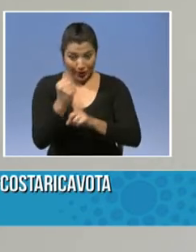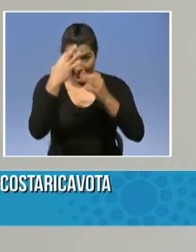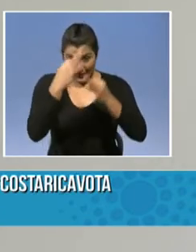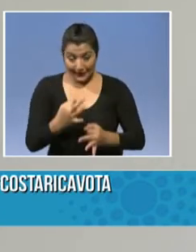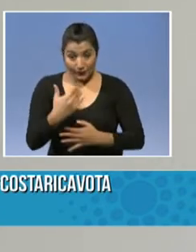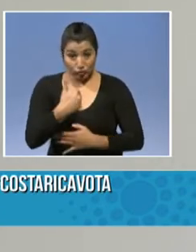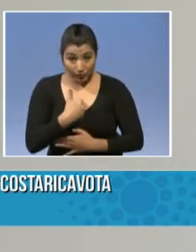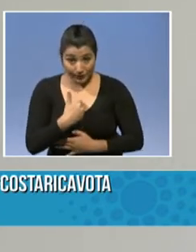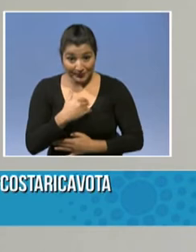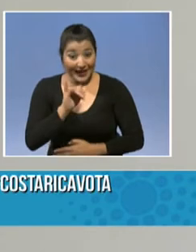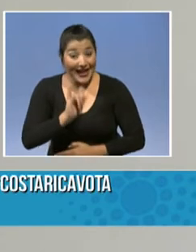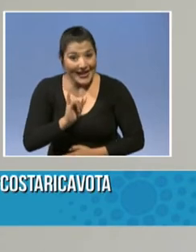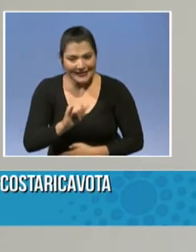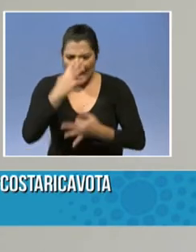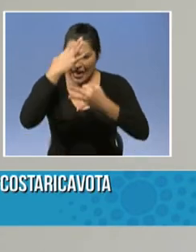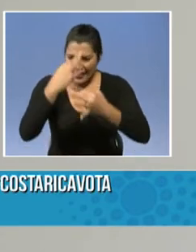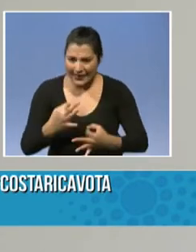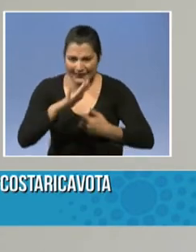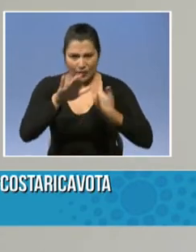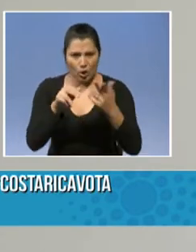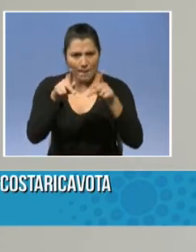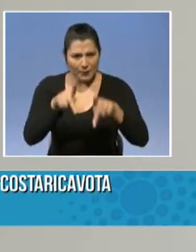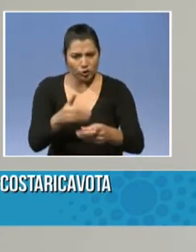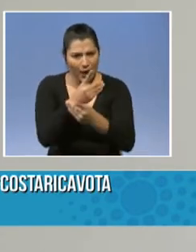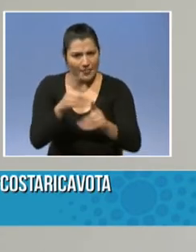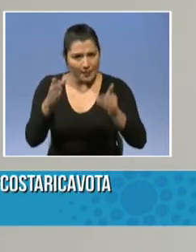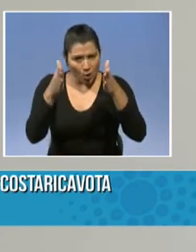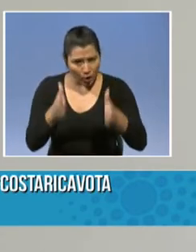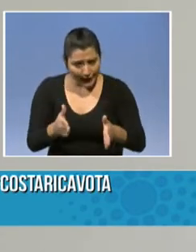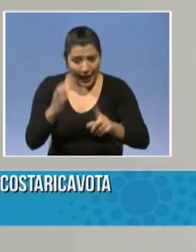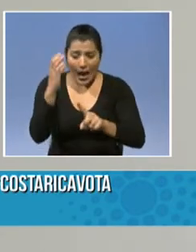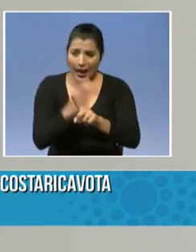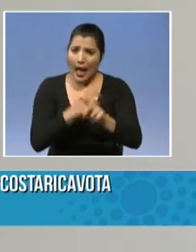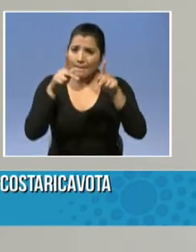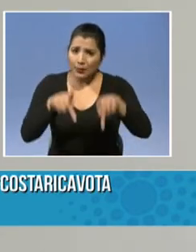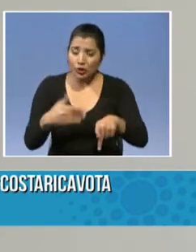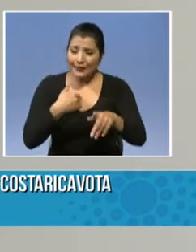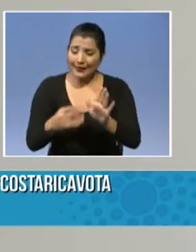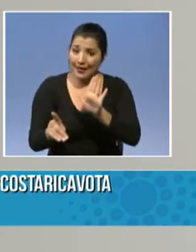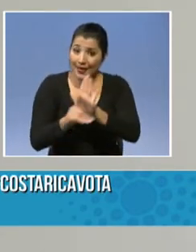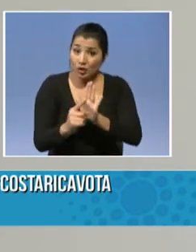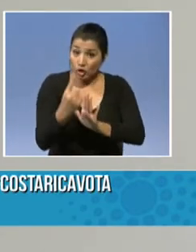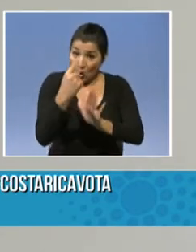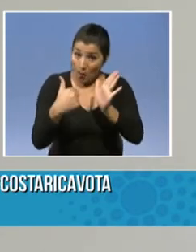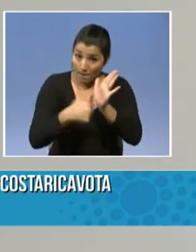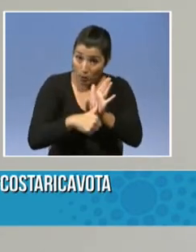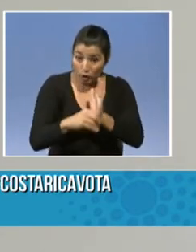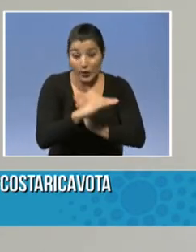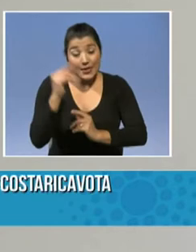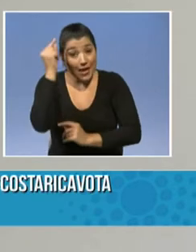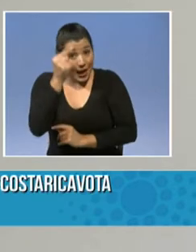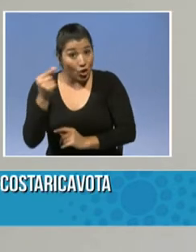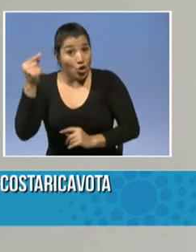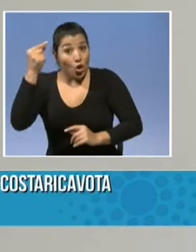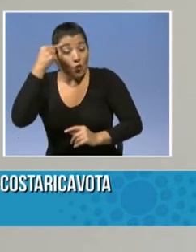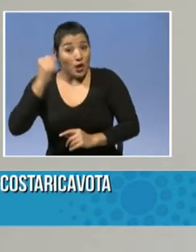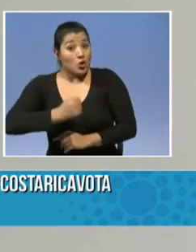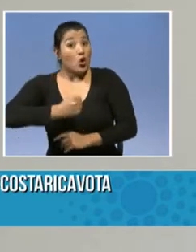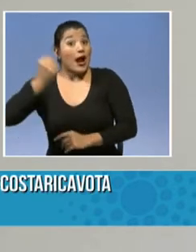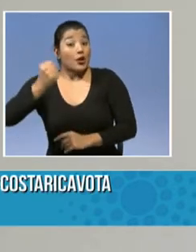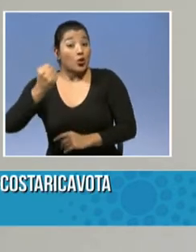es la convicción de todo demócrata. Cada ciudadano tiene derecho a un voto y el gobierno escogido por la